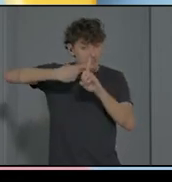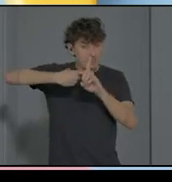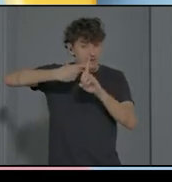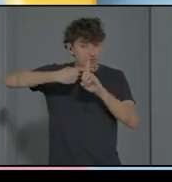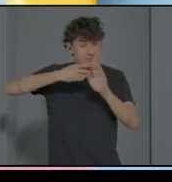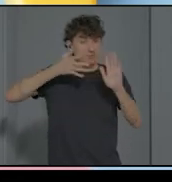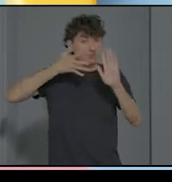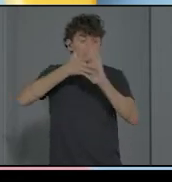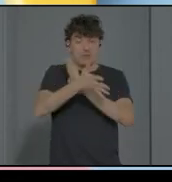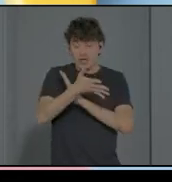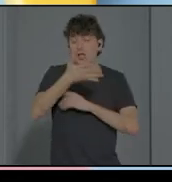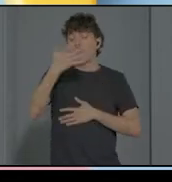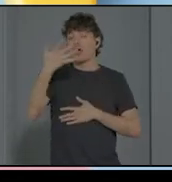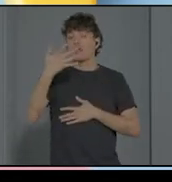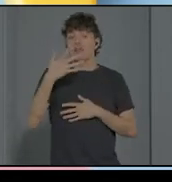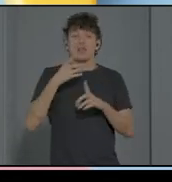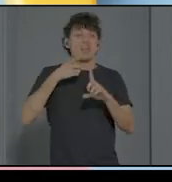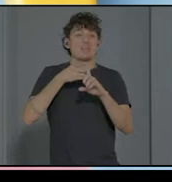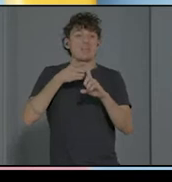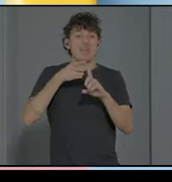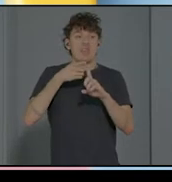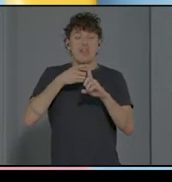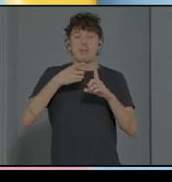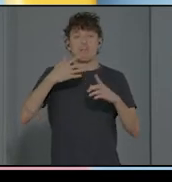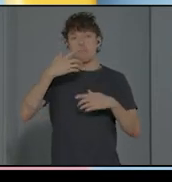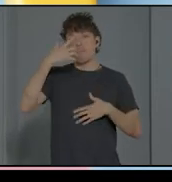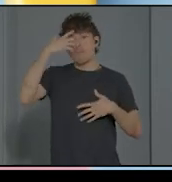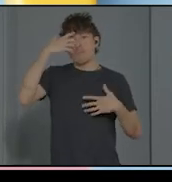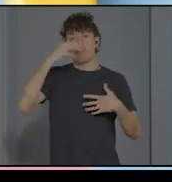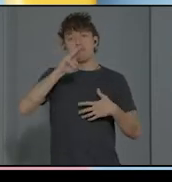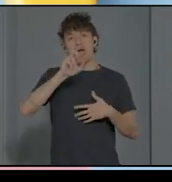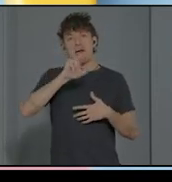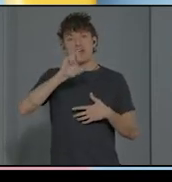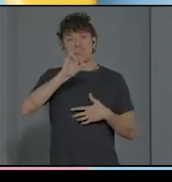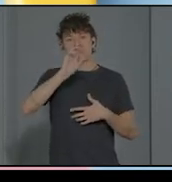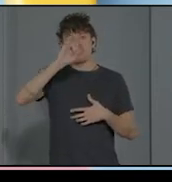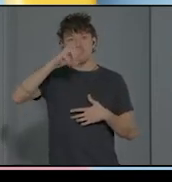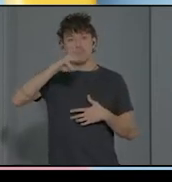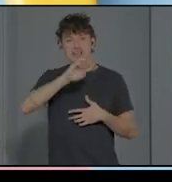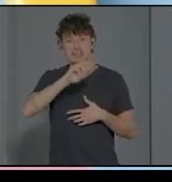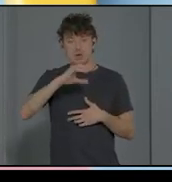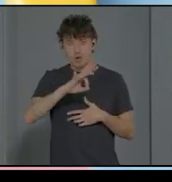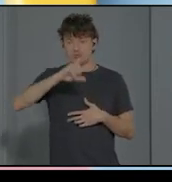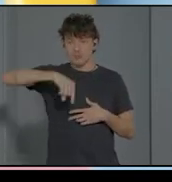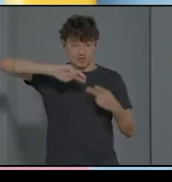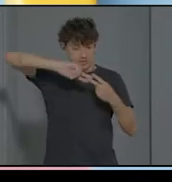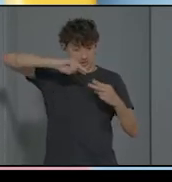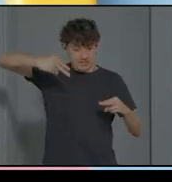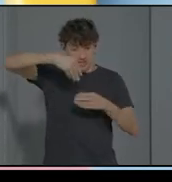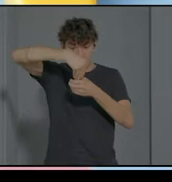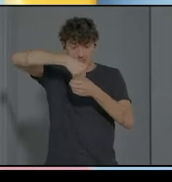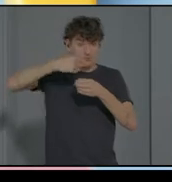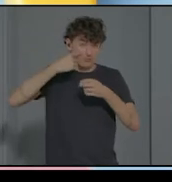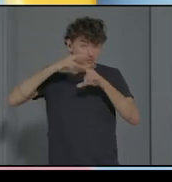finalmente analizando la componente genética. En mi opinión, solo teniendo una panorámica integral de todos